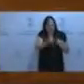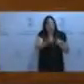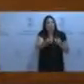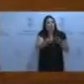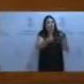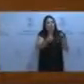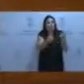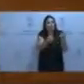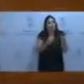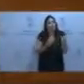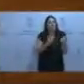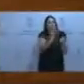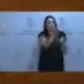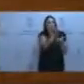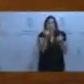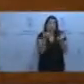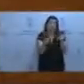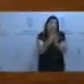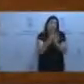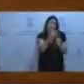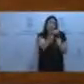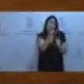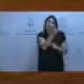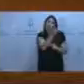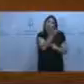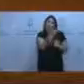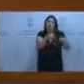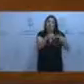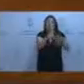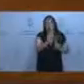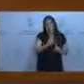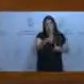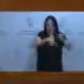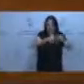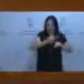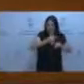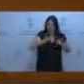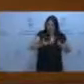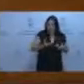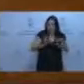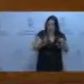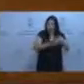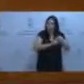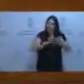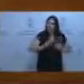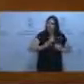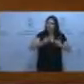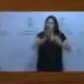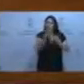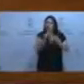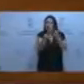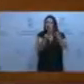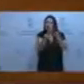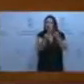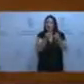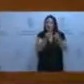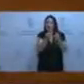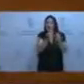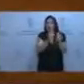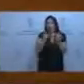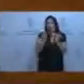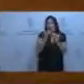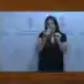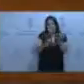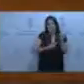municipio, por lo cual no tienen los mismos derechos. Por todo ello, sus características han de regularse por parte del legislador. Dejar a